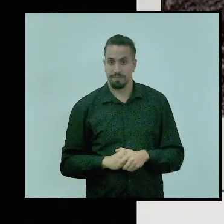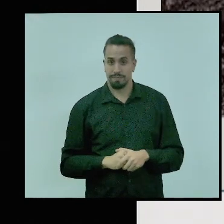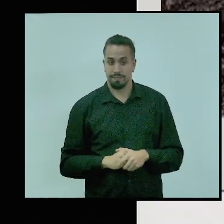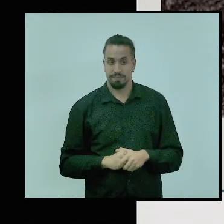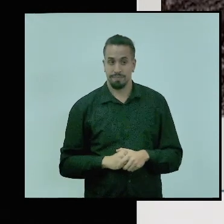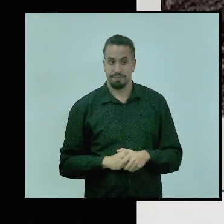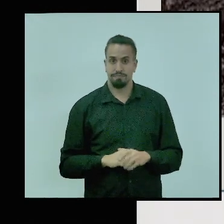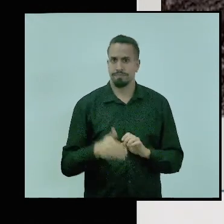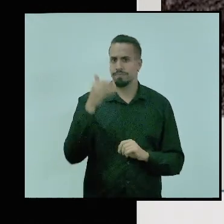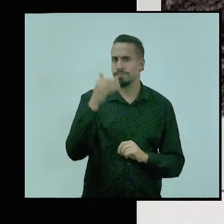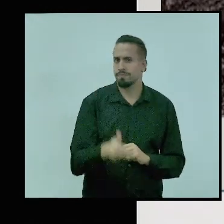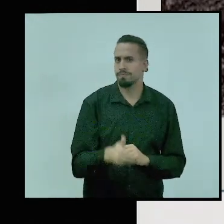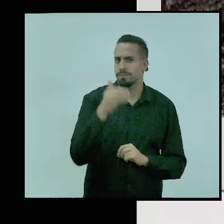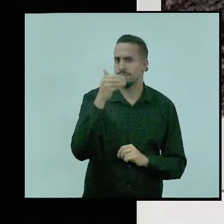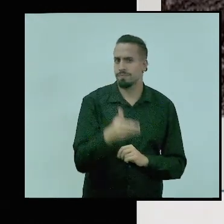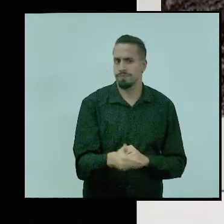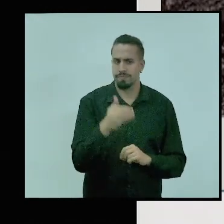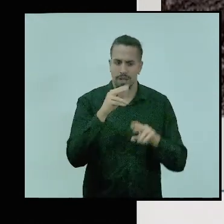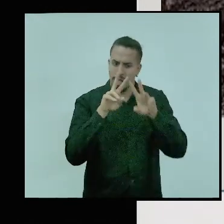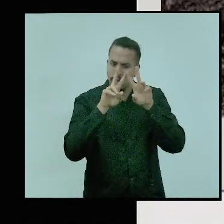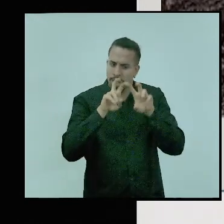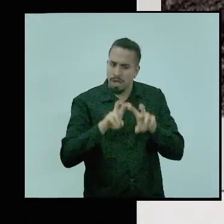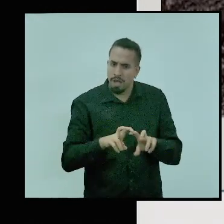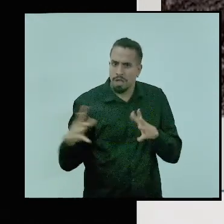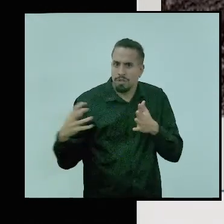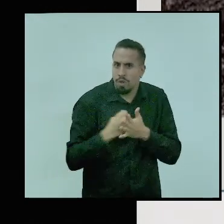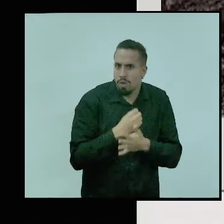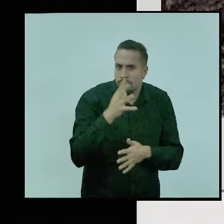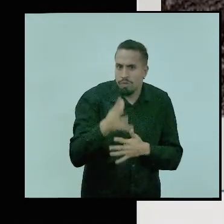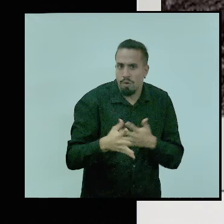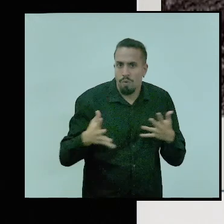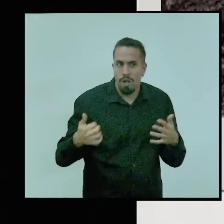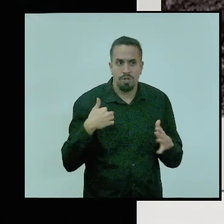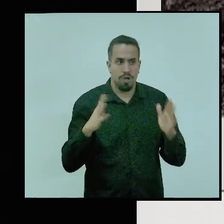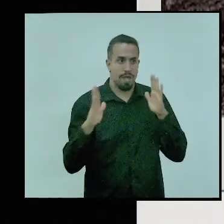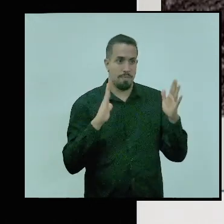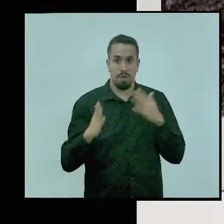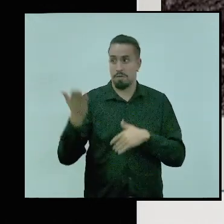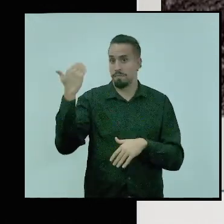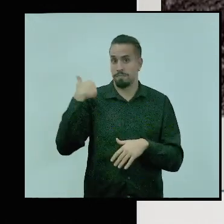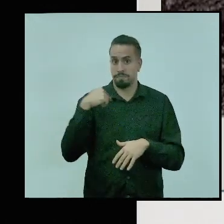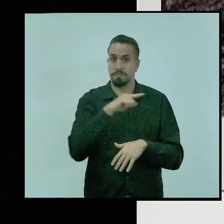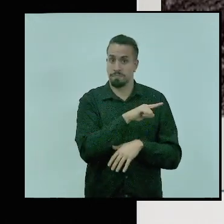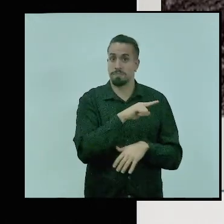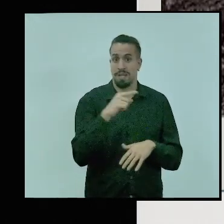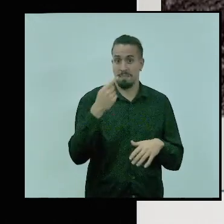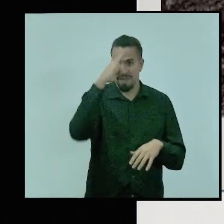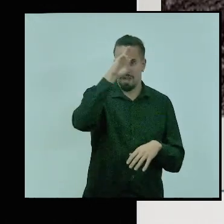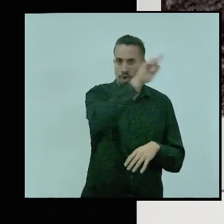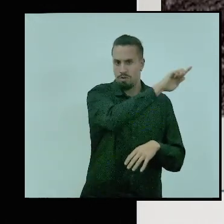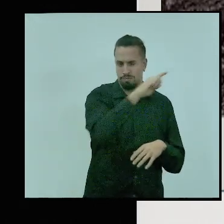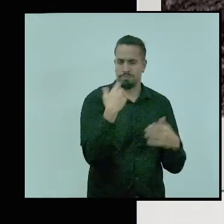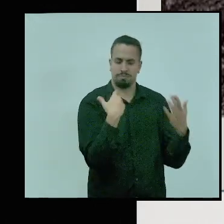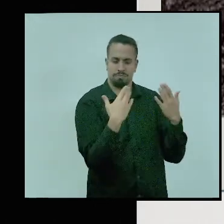¿Por qué es importante el estudiar todo esto? Yo cuando estuve aquí estudiando el Paricutín, estuve trabajando con los